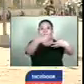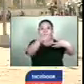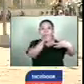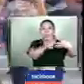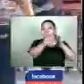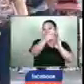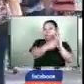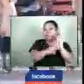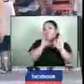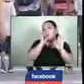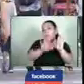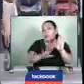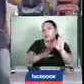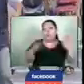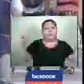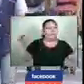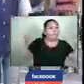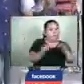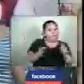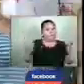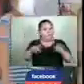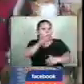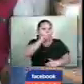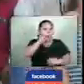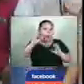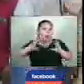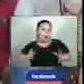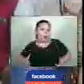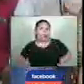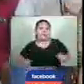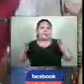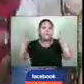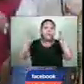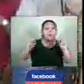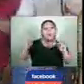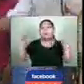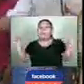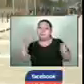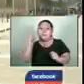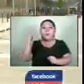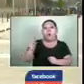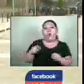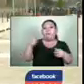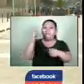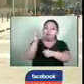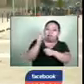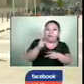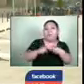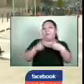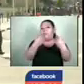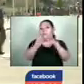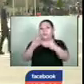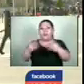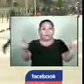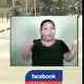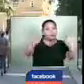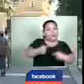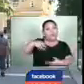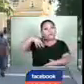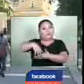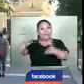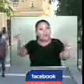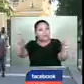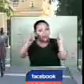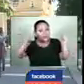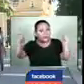únicamente queda prohibido realizar eventos públicos y privados relacionados con conciertos, mitines, eventos deportivos y fiestas patronales,